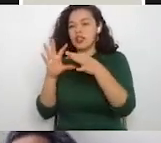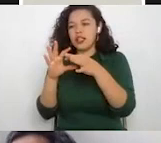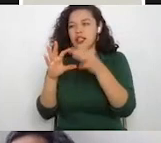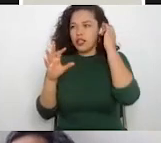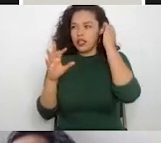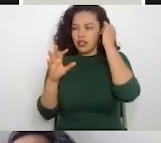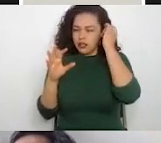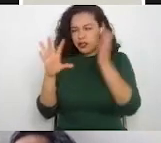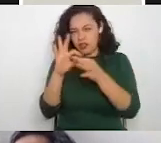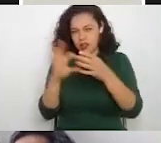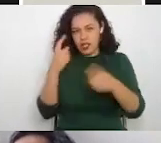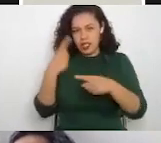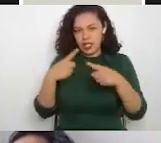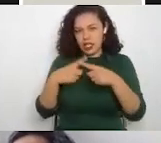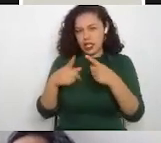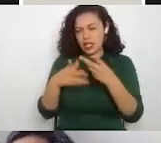participar?